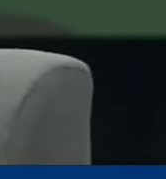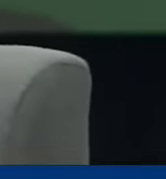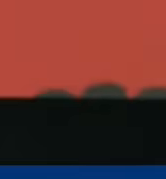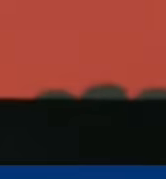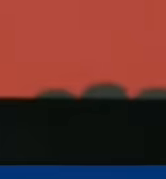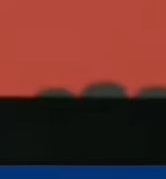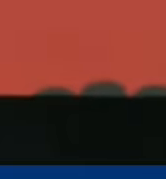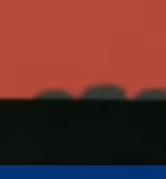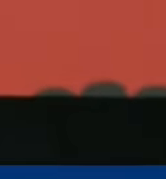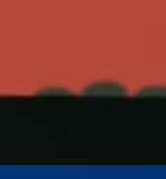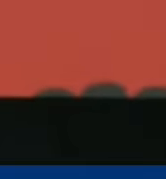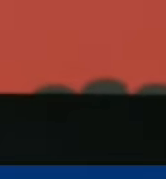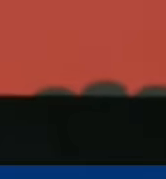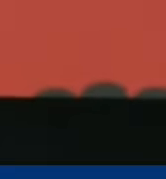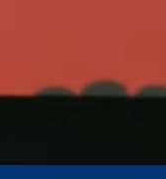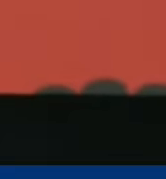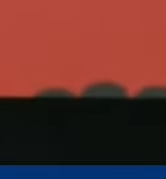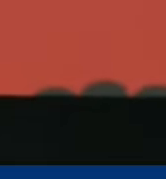Holandés.